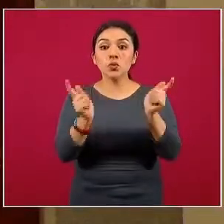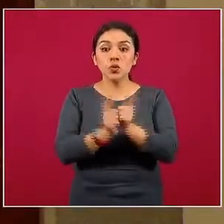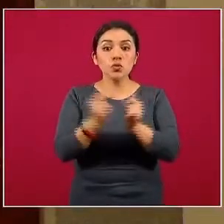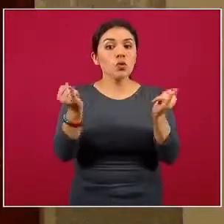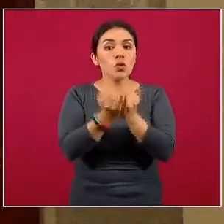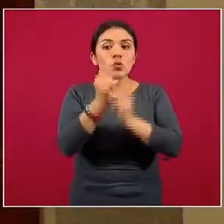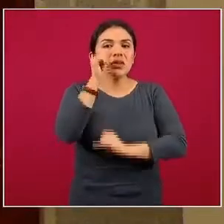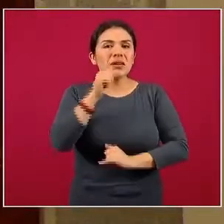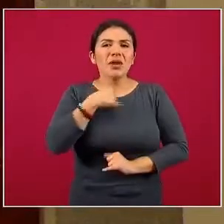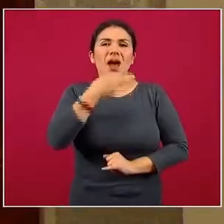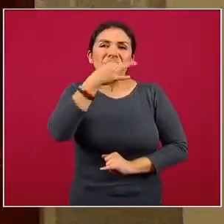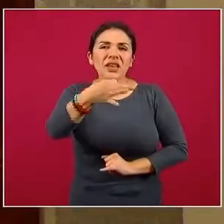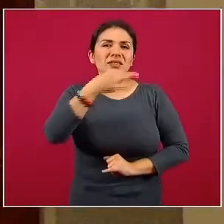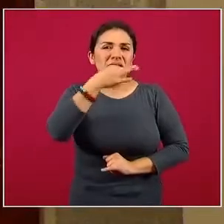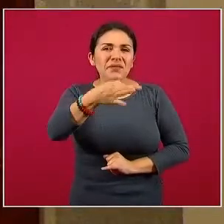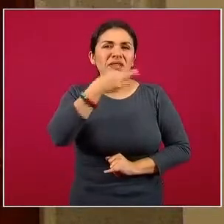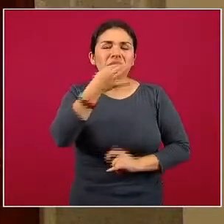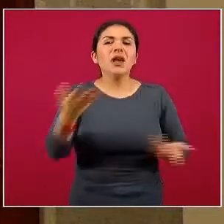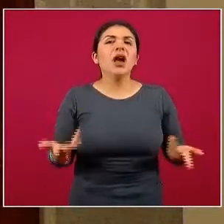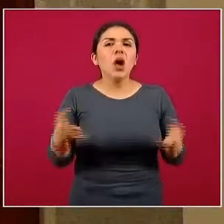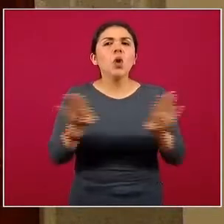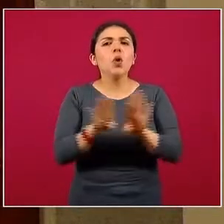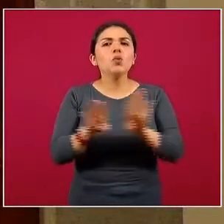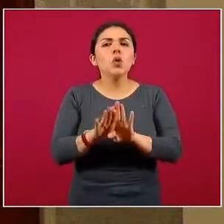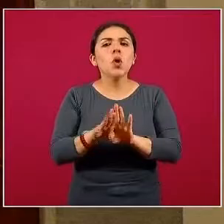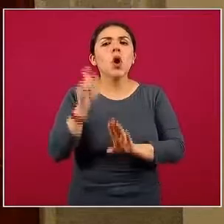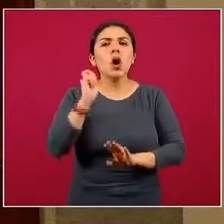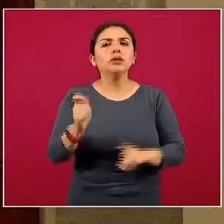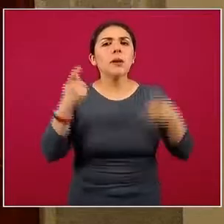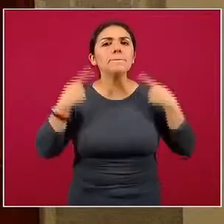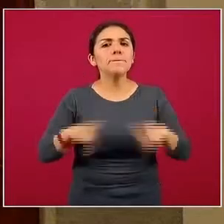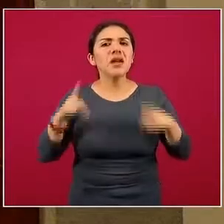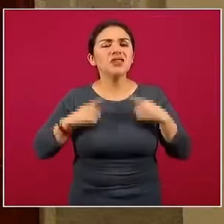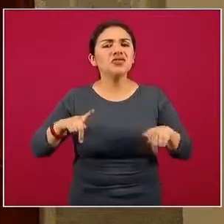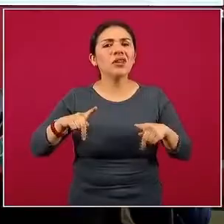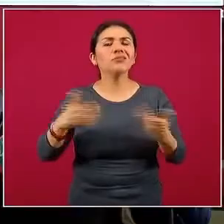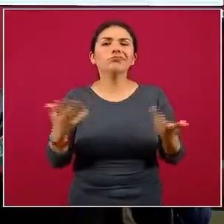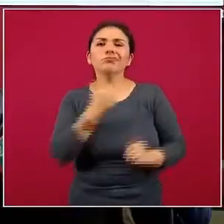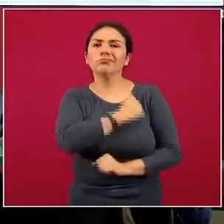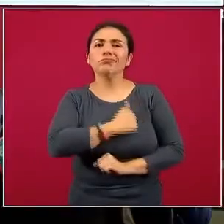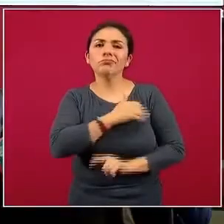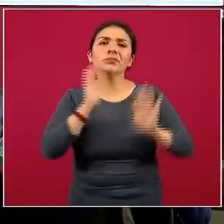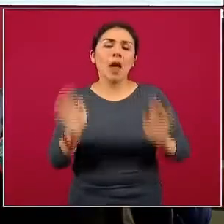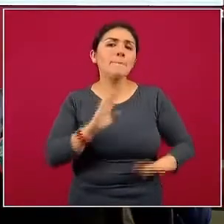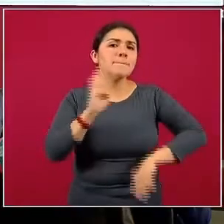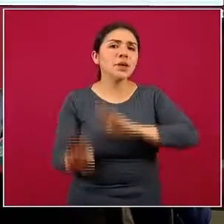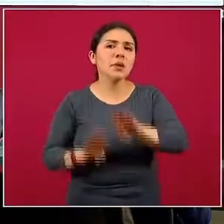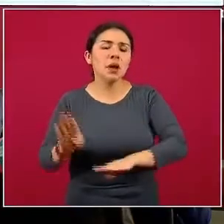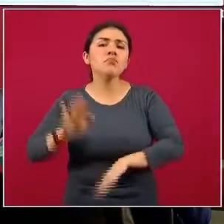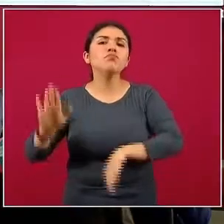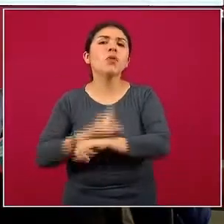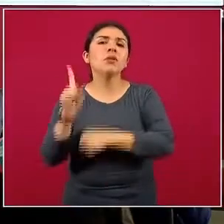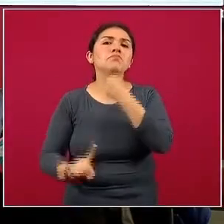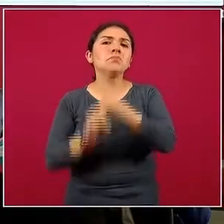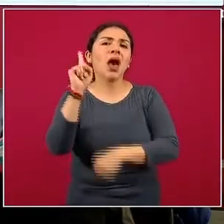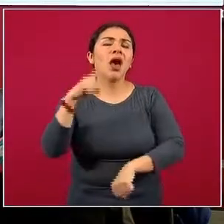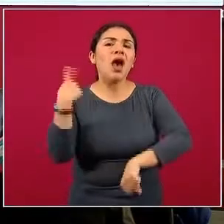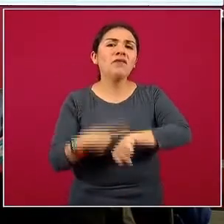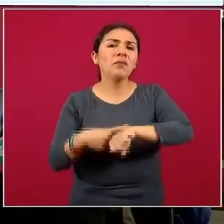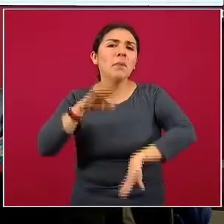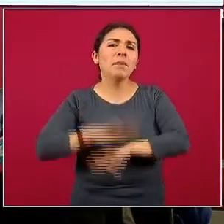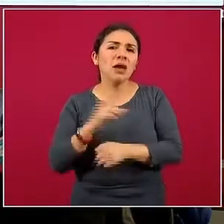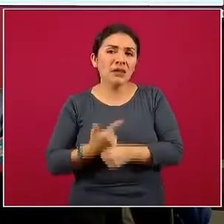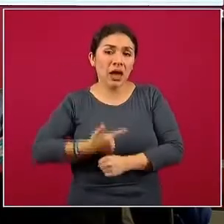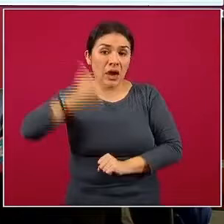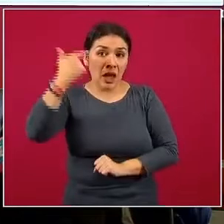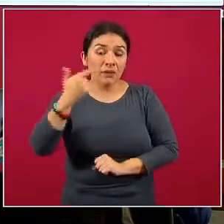siempre actualizamos las personas que lamentablemente han perdido la vida a consecuencia de las complicaciones de la